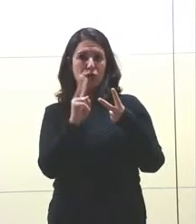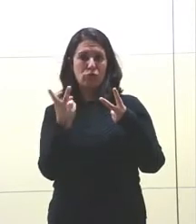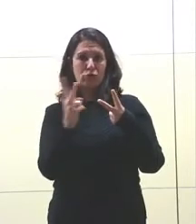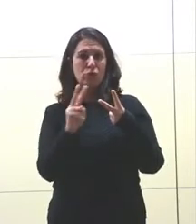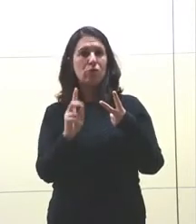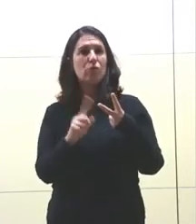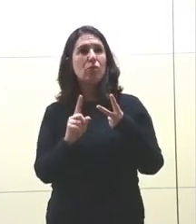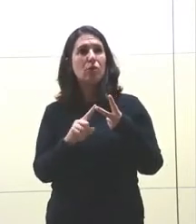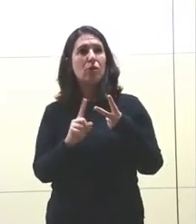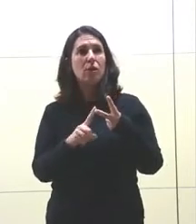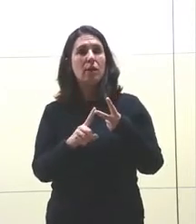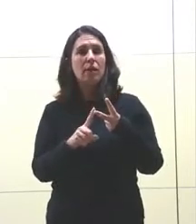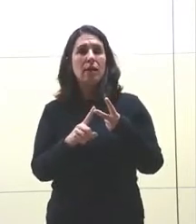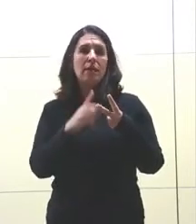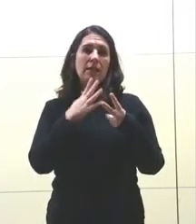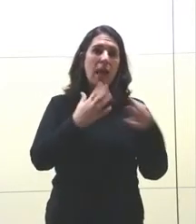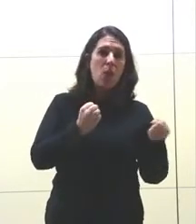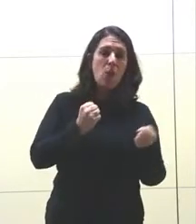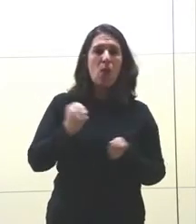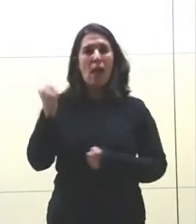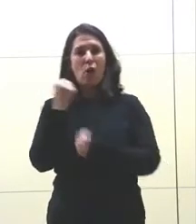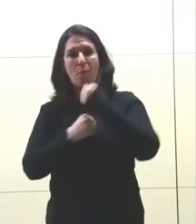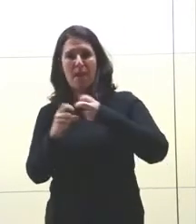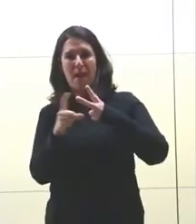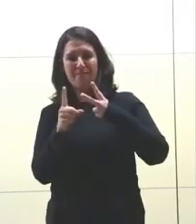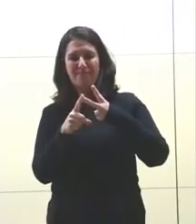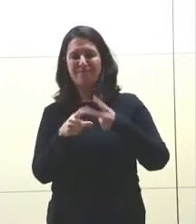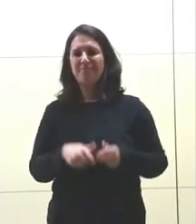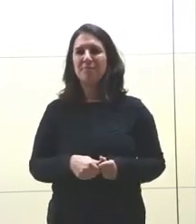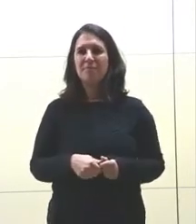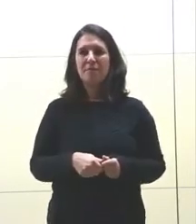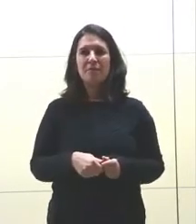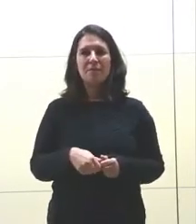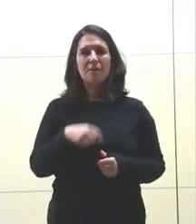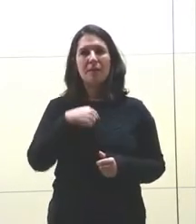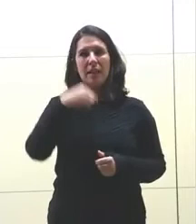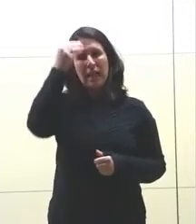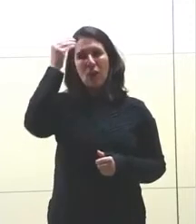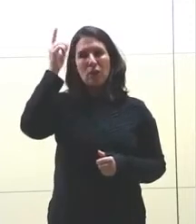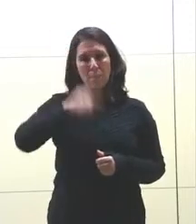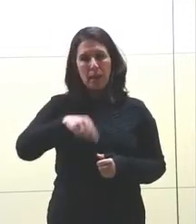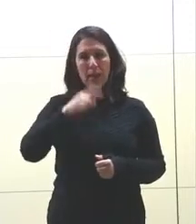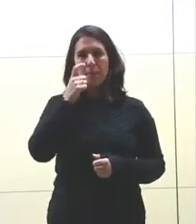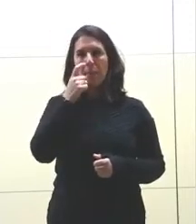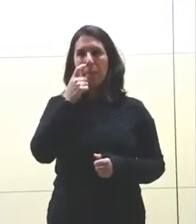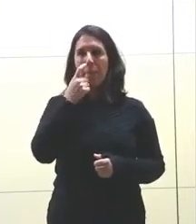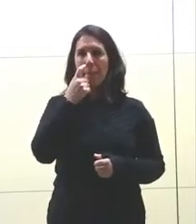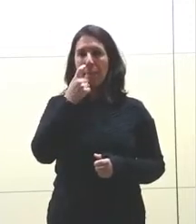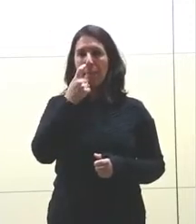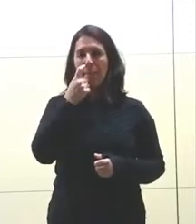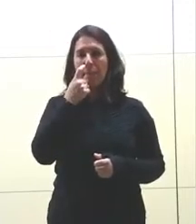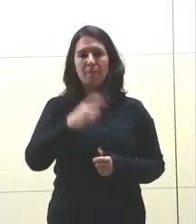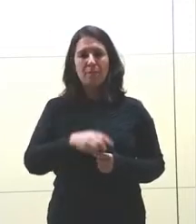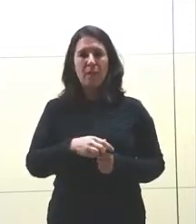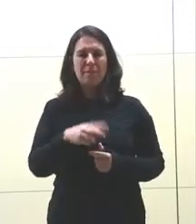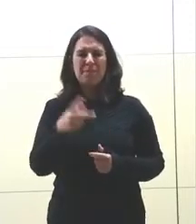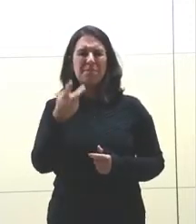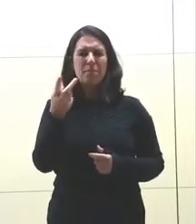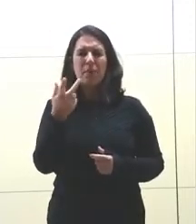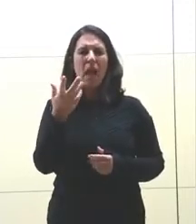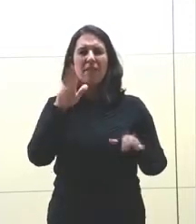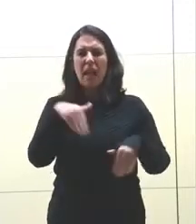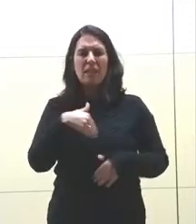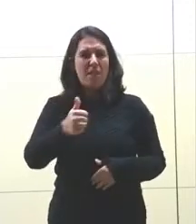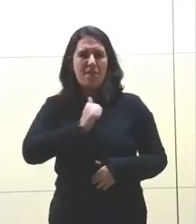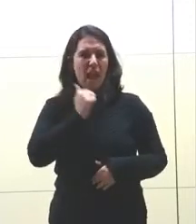el si salud o economía, pues también considero que es una dicotomía falsa, porque en esta gráfica vemos lo que ha